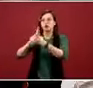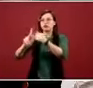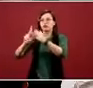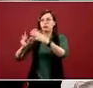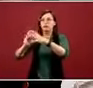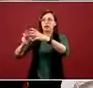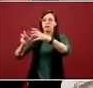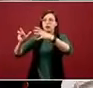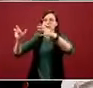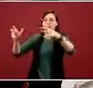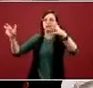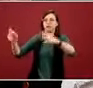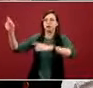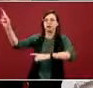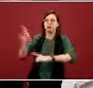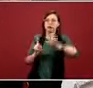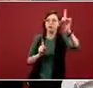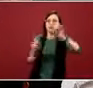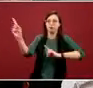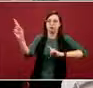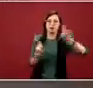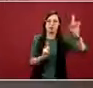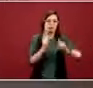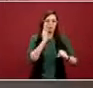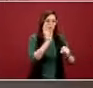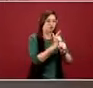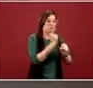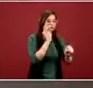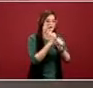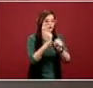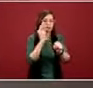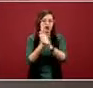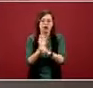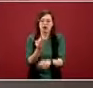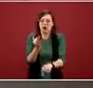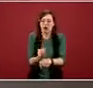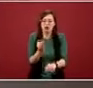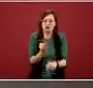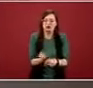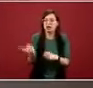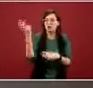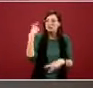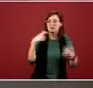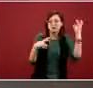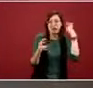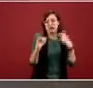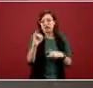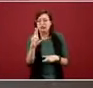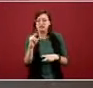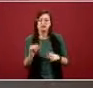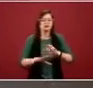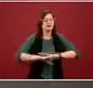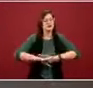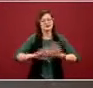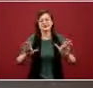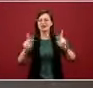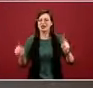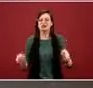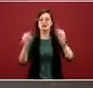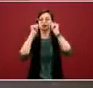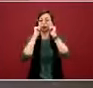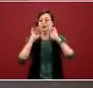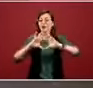este momento es intrascendente el antecedente de viaje, porque en todos los lugares del mundo, incluido